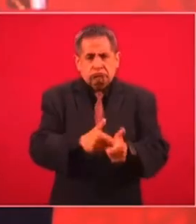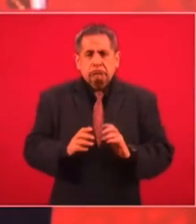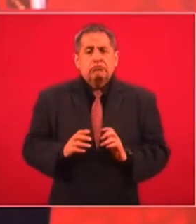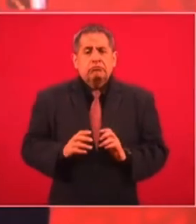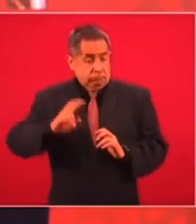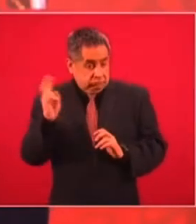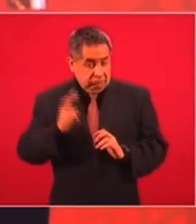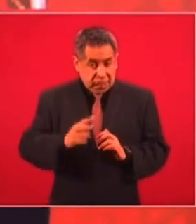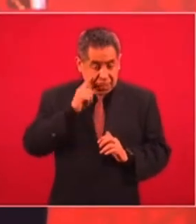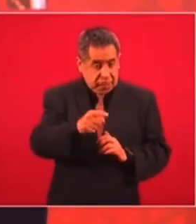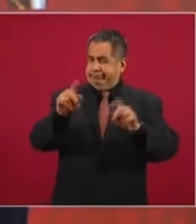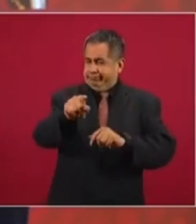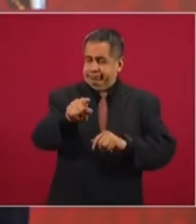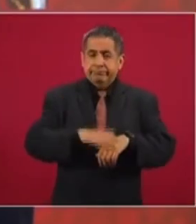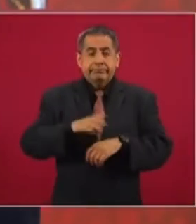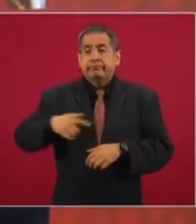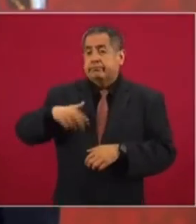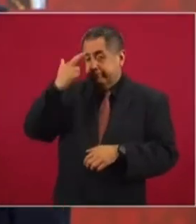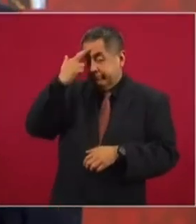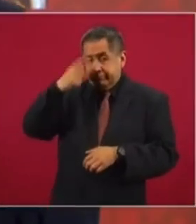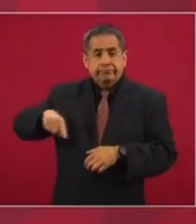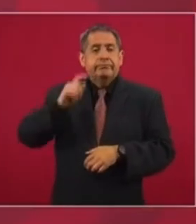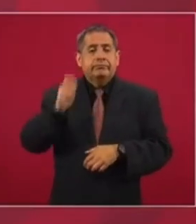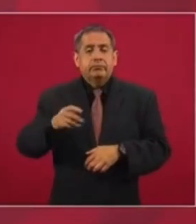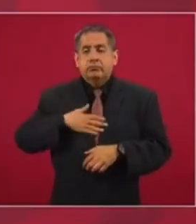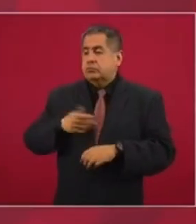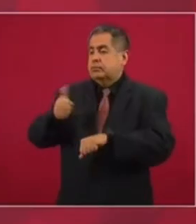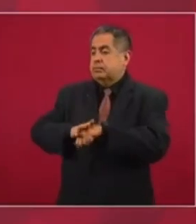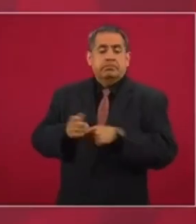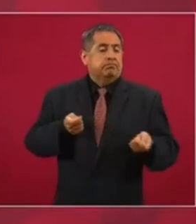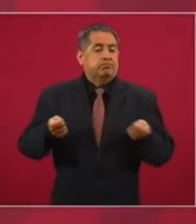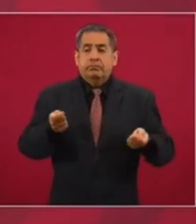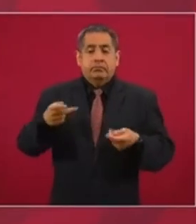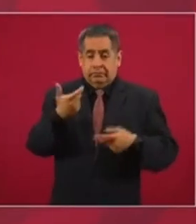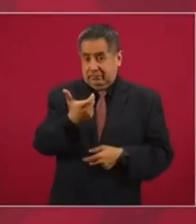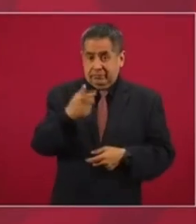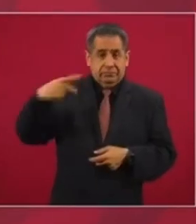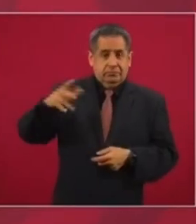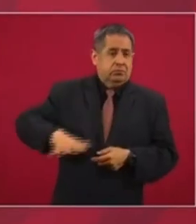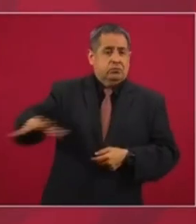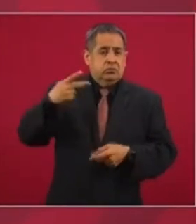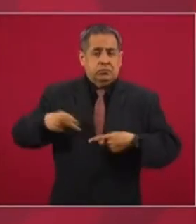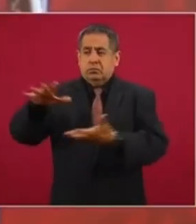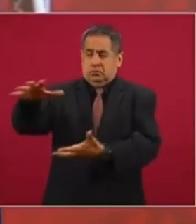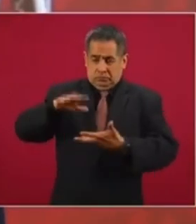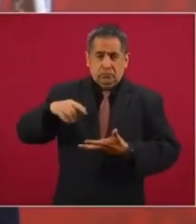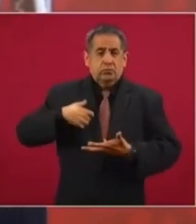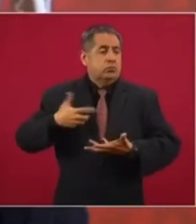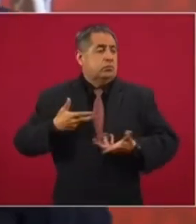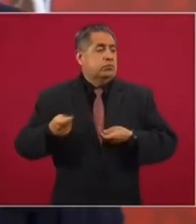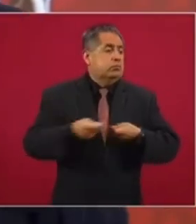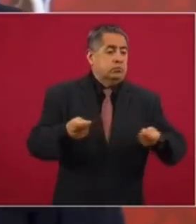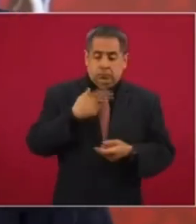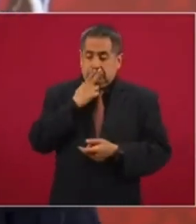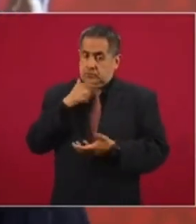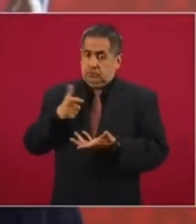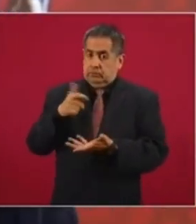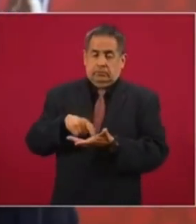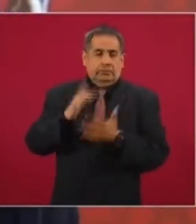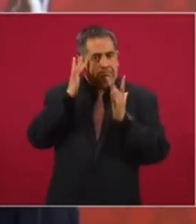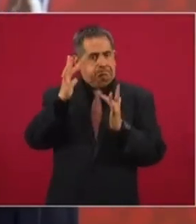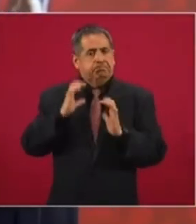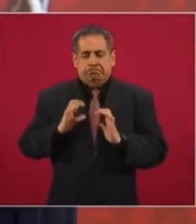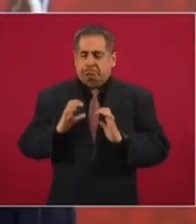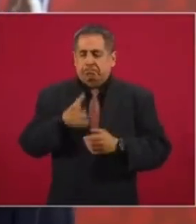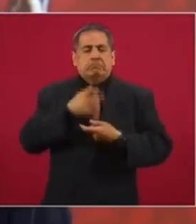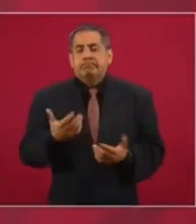si realmente lo merece, claro que nosotros somos simplemente administradores de los dineros del pueblo. El presupuesto es dinero del pueblo y es dinero sagrado y lo